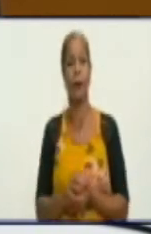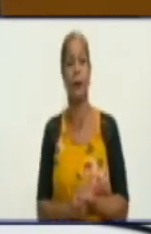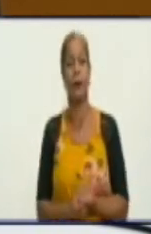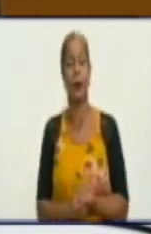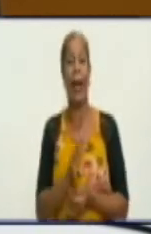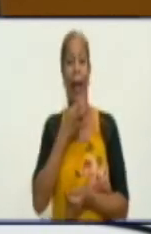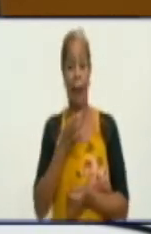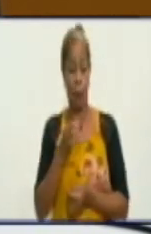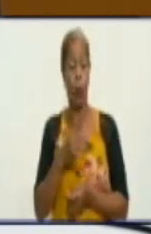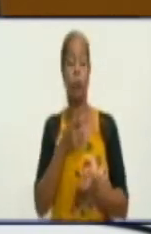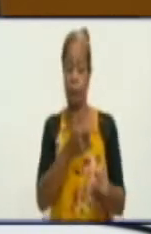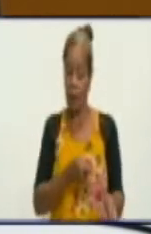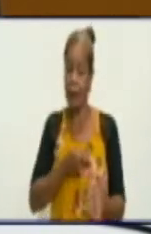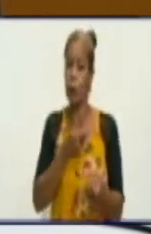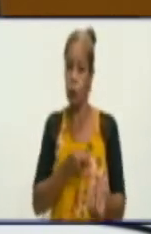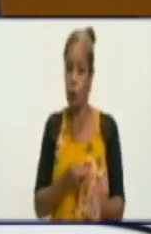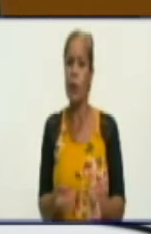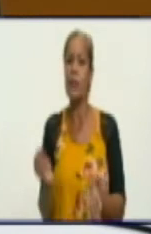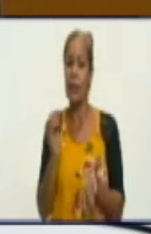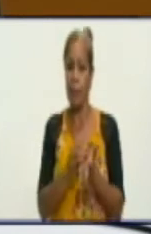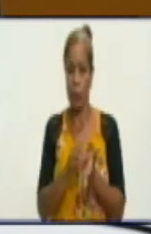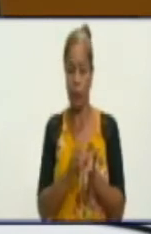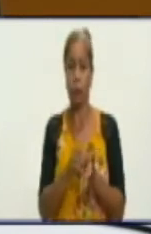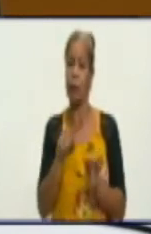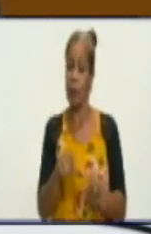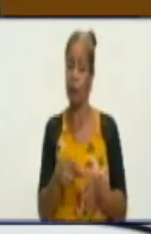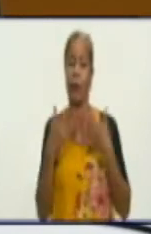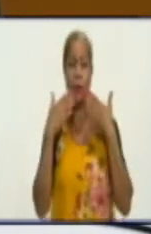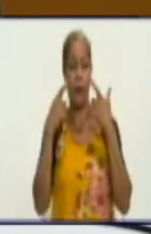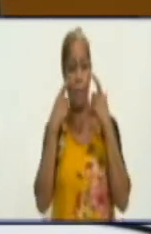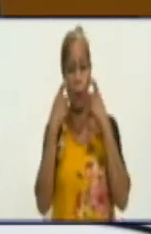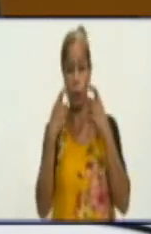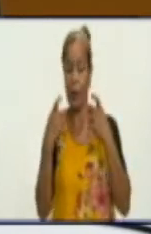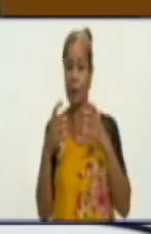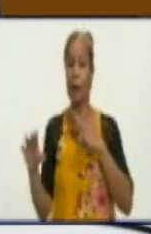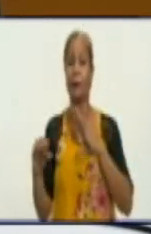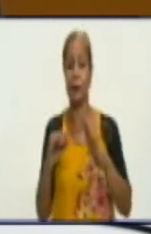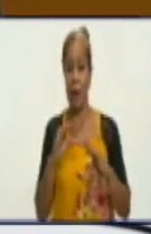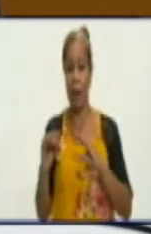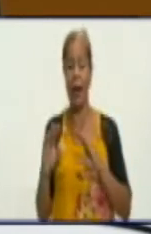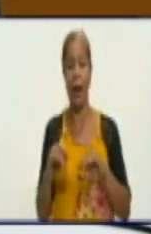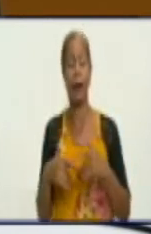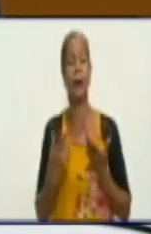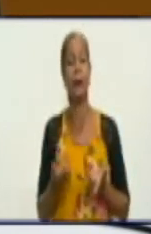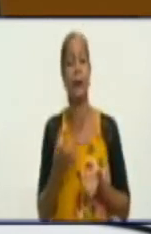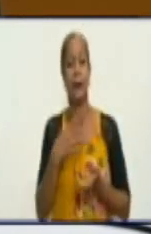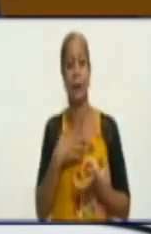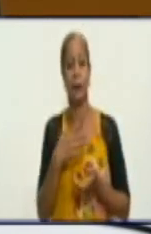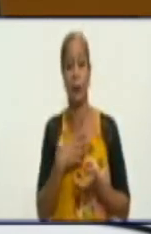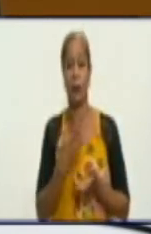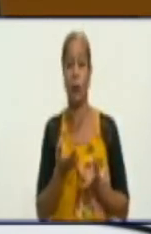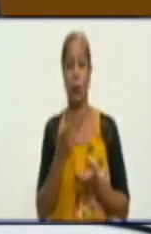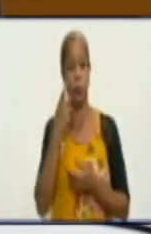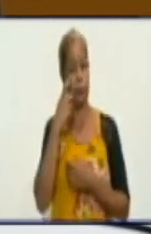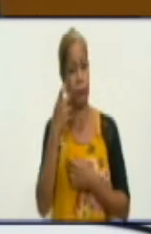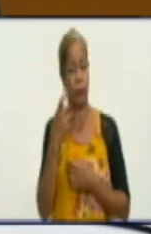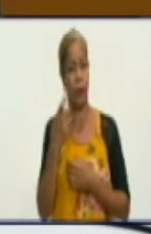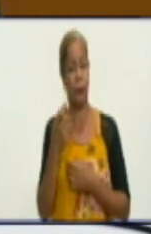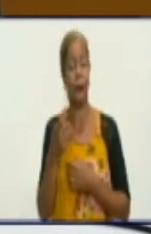agricultura propiamente. Y esto también es válido de destacar. Ha tenido una incidencia mayor el